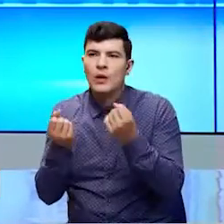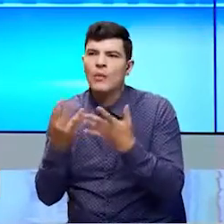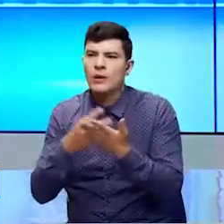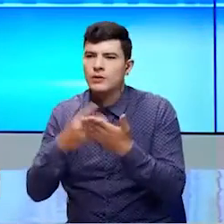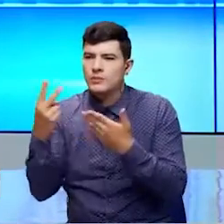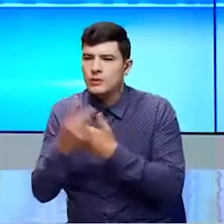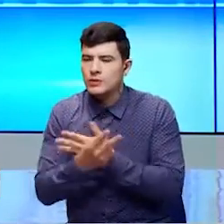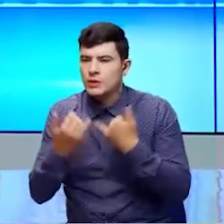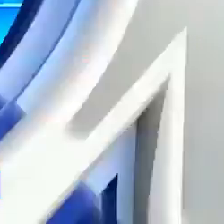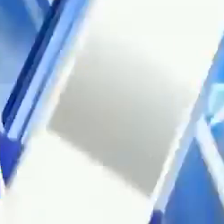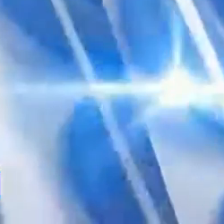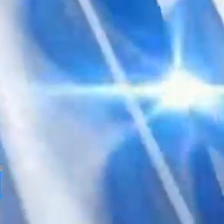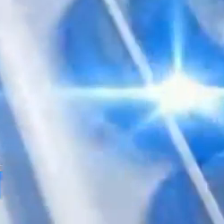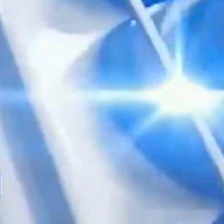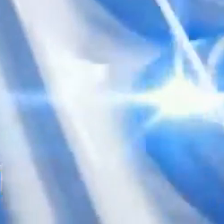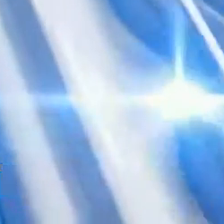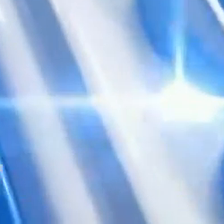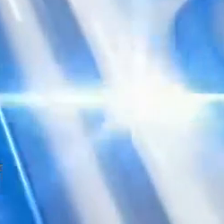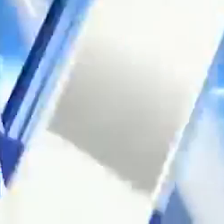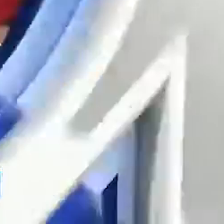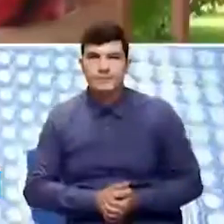están siendo expuestos